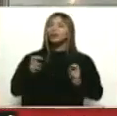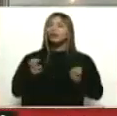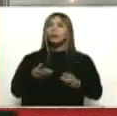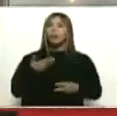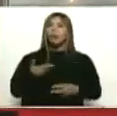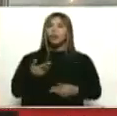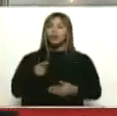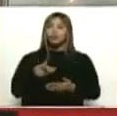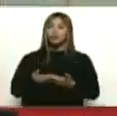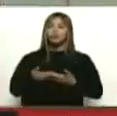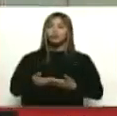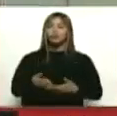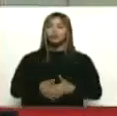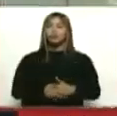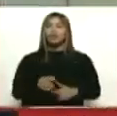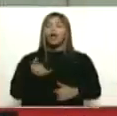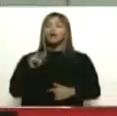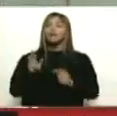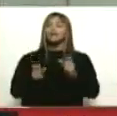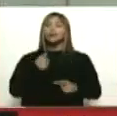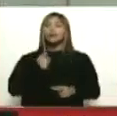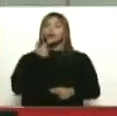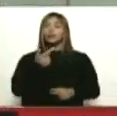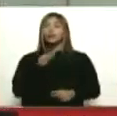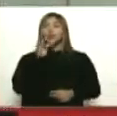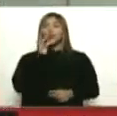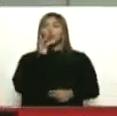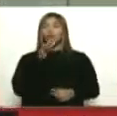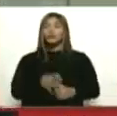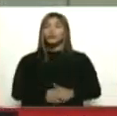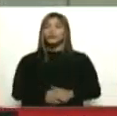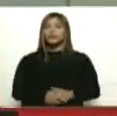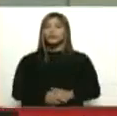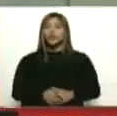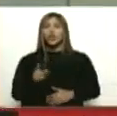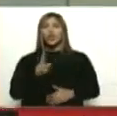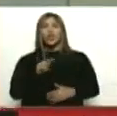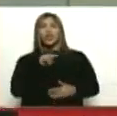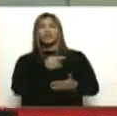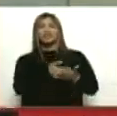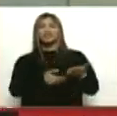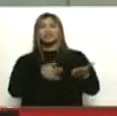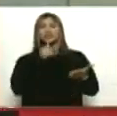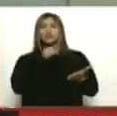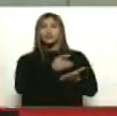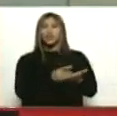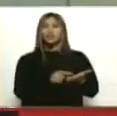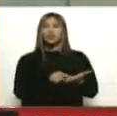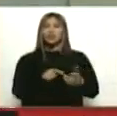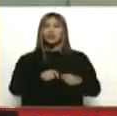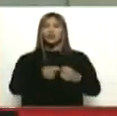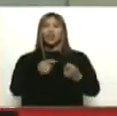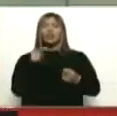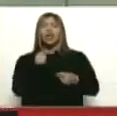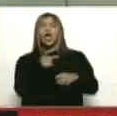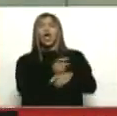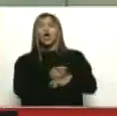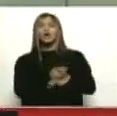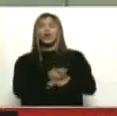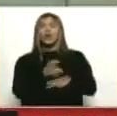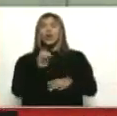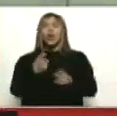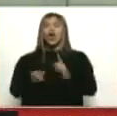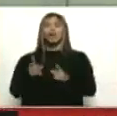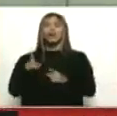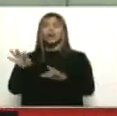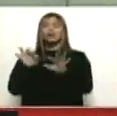usted plantea, porque hay gente que dice, que todavía inclusive dice, no, ese decreto o esas sanciones afectan es al gobierno o a unas